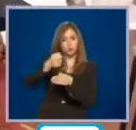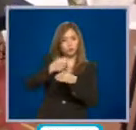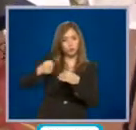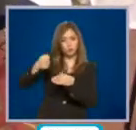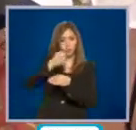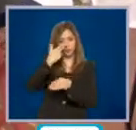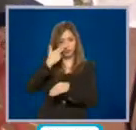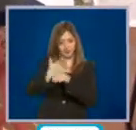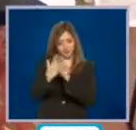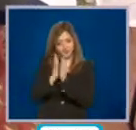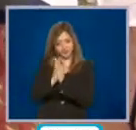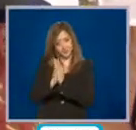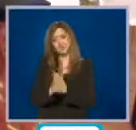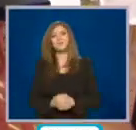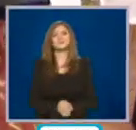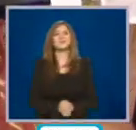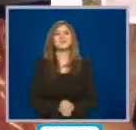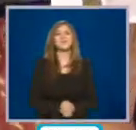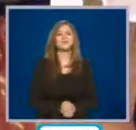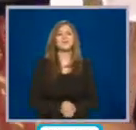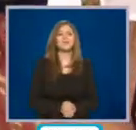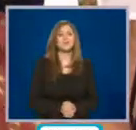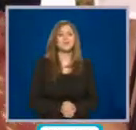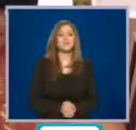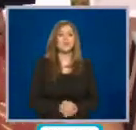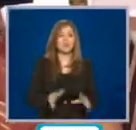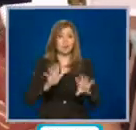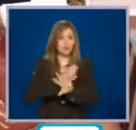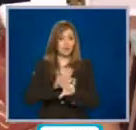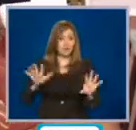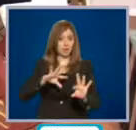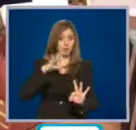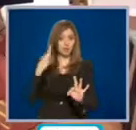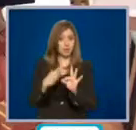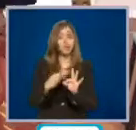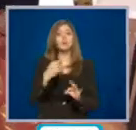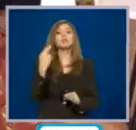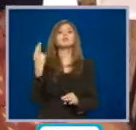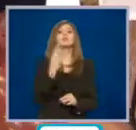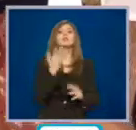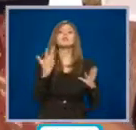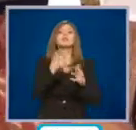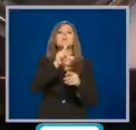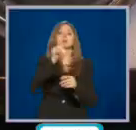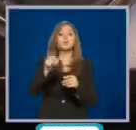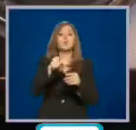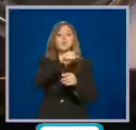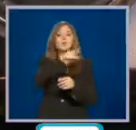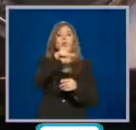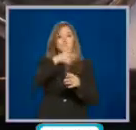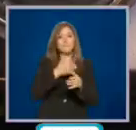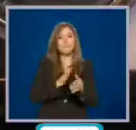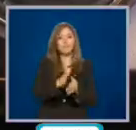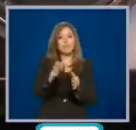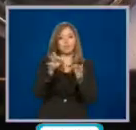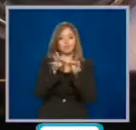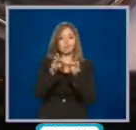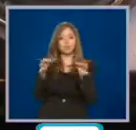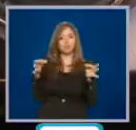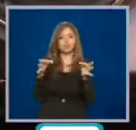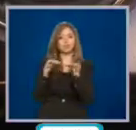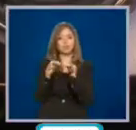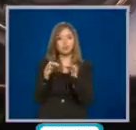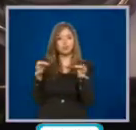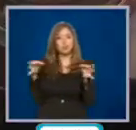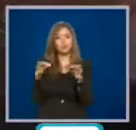yo voy explicando Claro que del otro sí, lado. claro. Ya que esto esté listo, lo que vamos a hacer va a ser desmenuzarlo. Y es aquí donde comentabas, Kike, que si